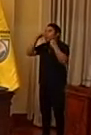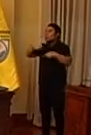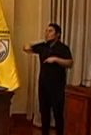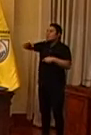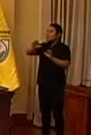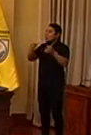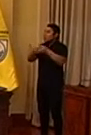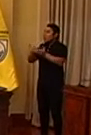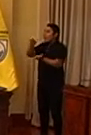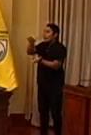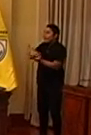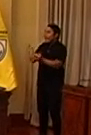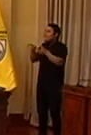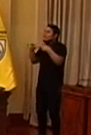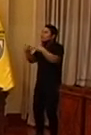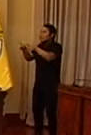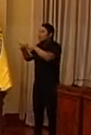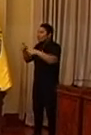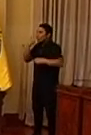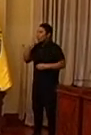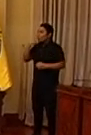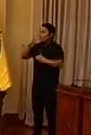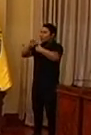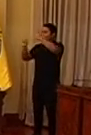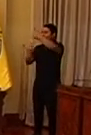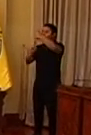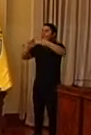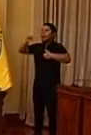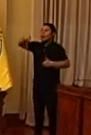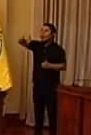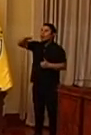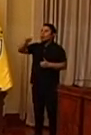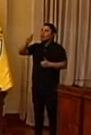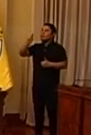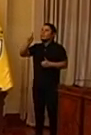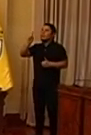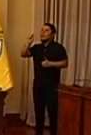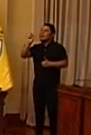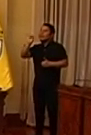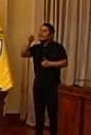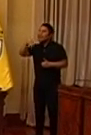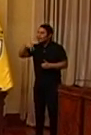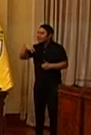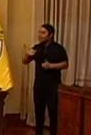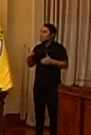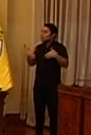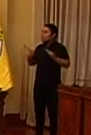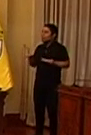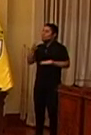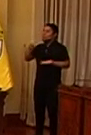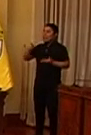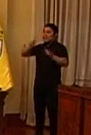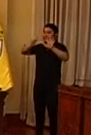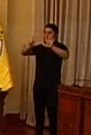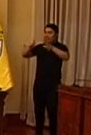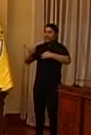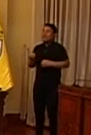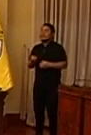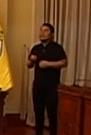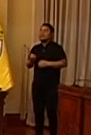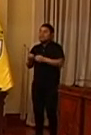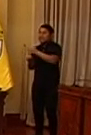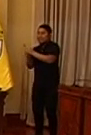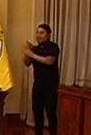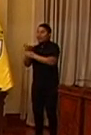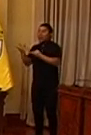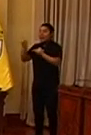que aprueba la licencia solicitada por el señor regidor Martín Marcial Bustamante Castro, hacerse efectiva a partir del 7 de septiembre del presente